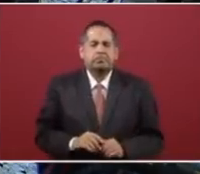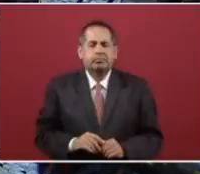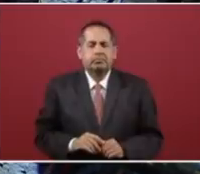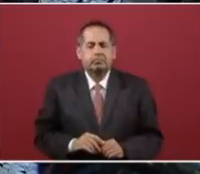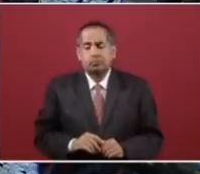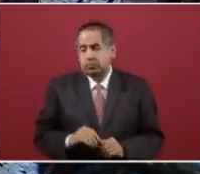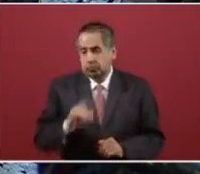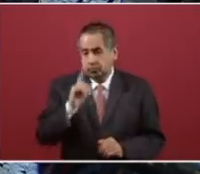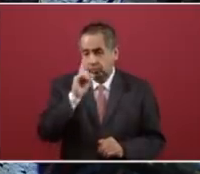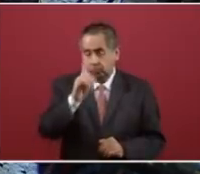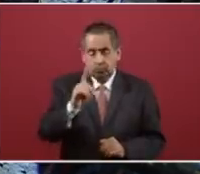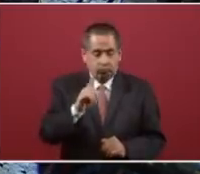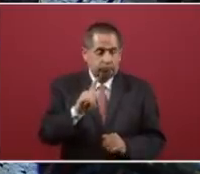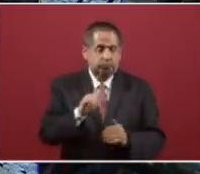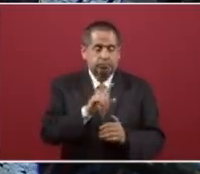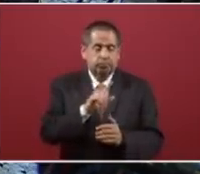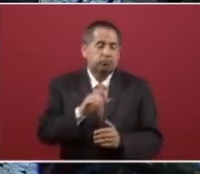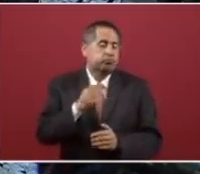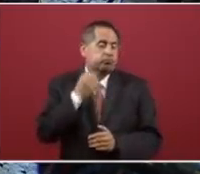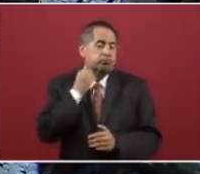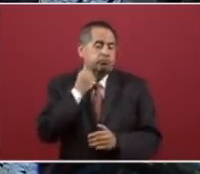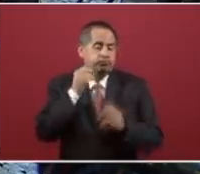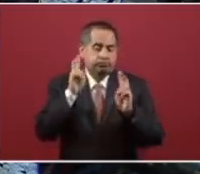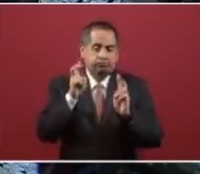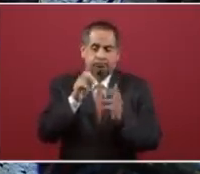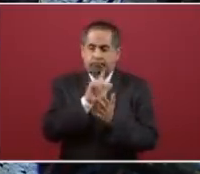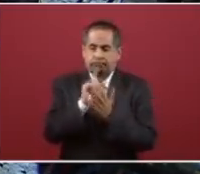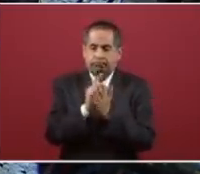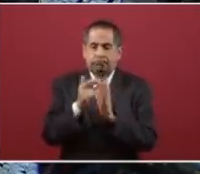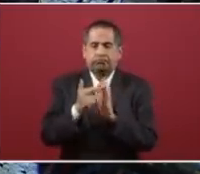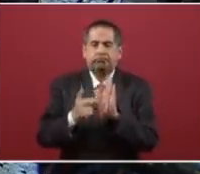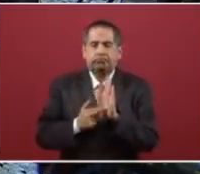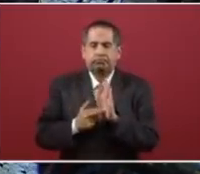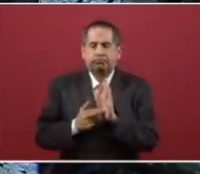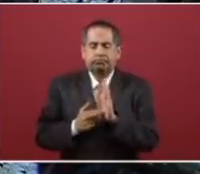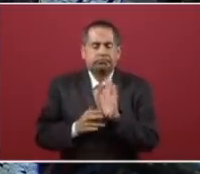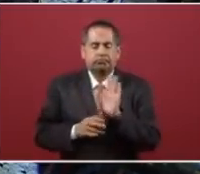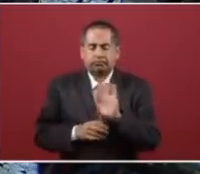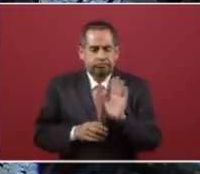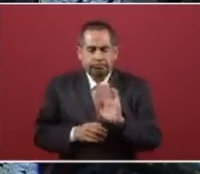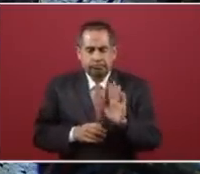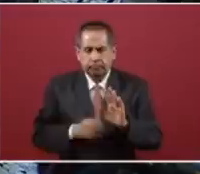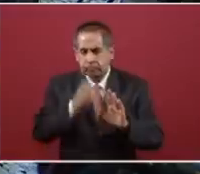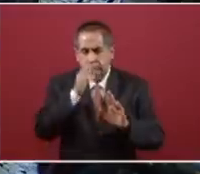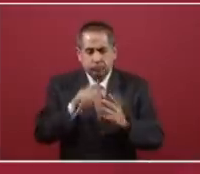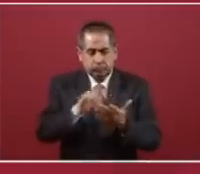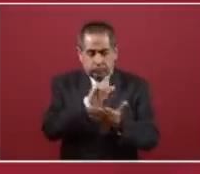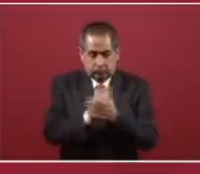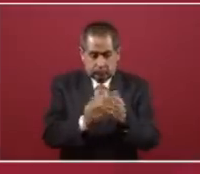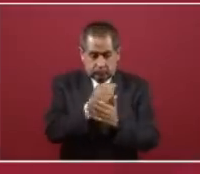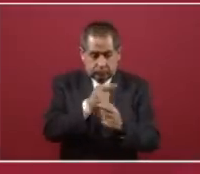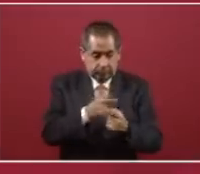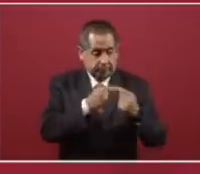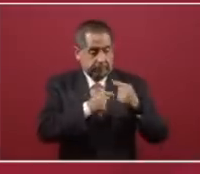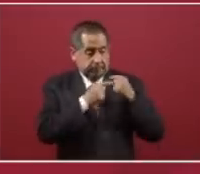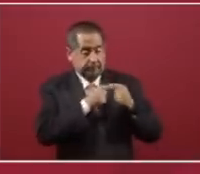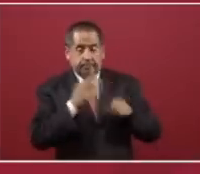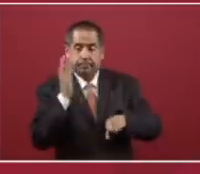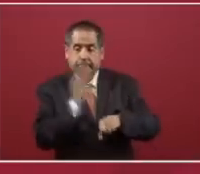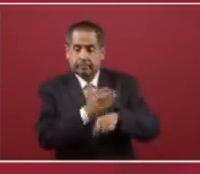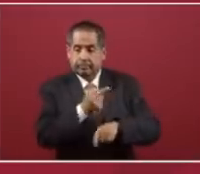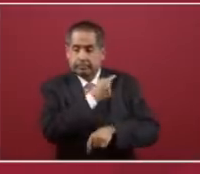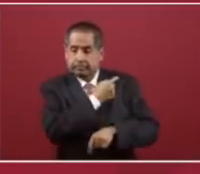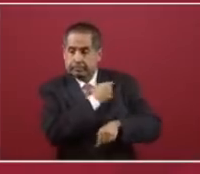un principio en derecho si no se puede aplicar de manera retroactiva la ley